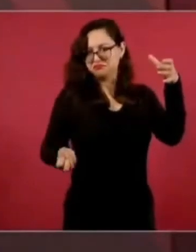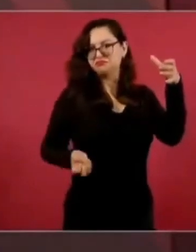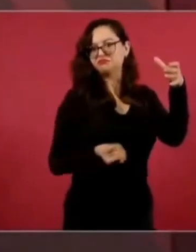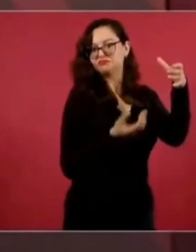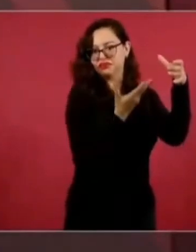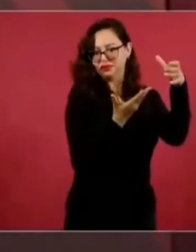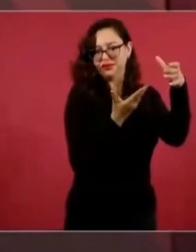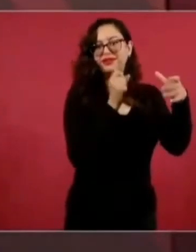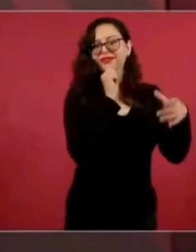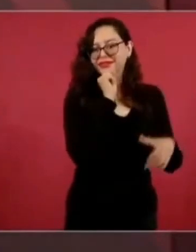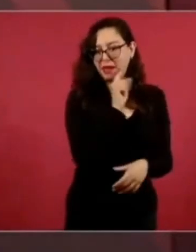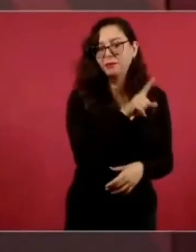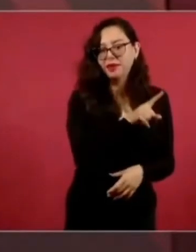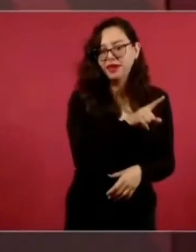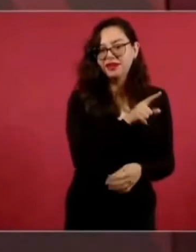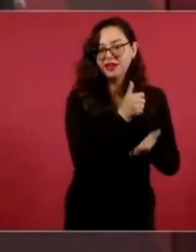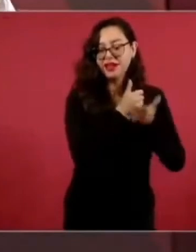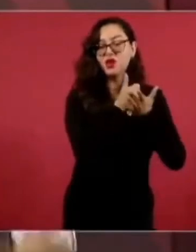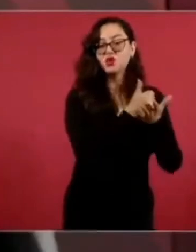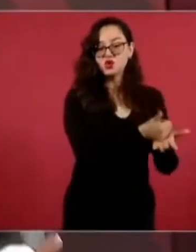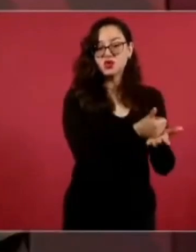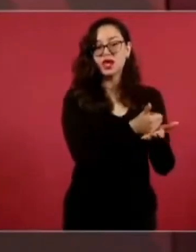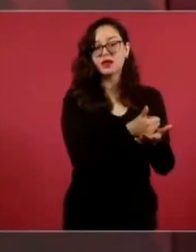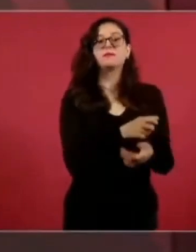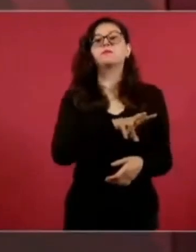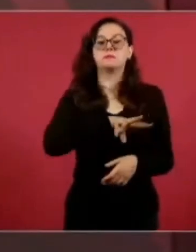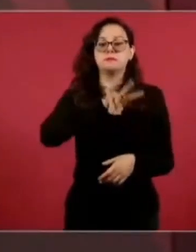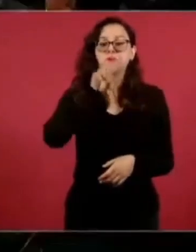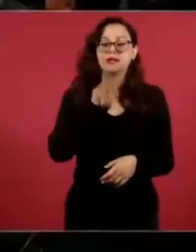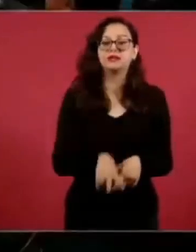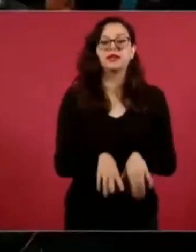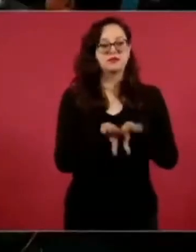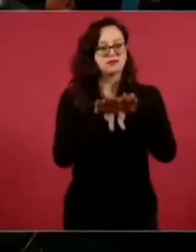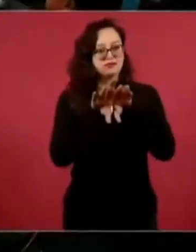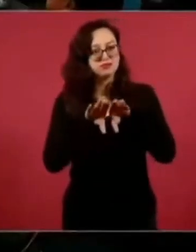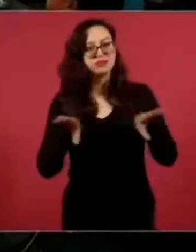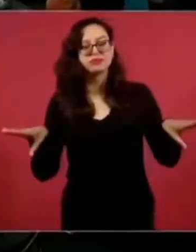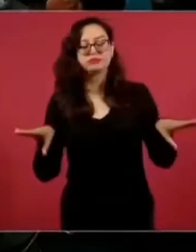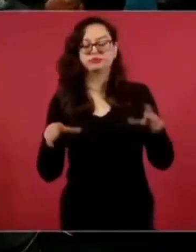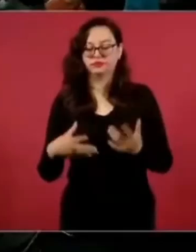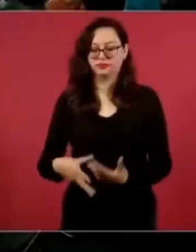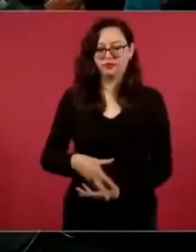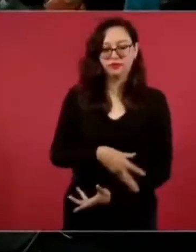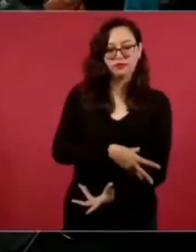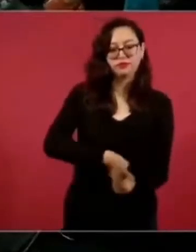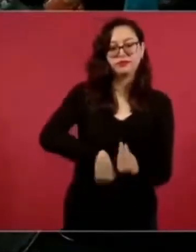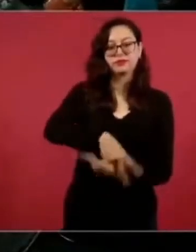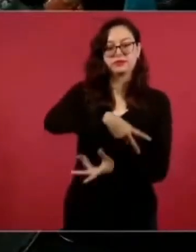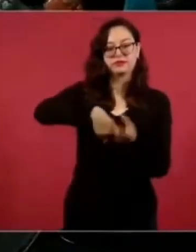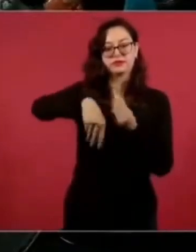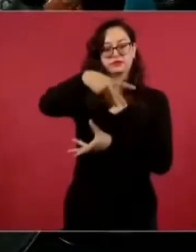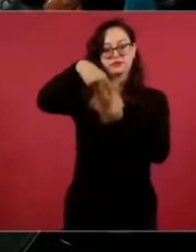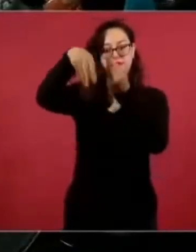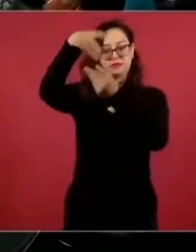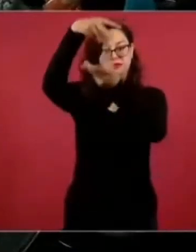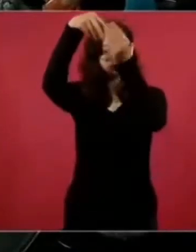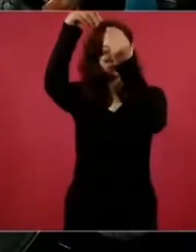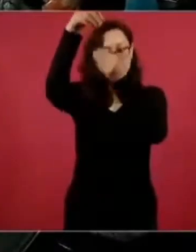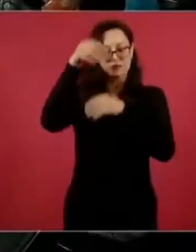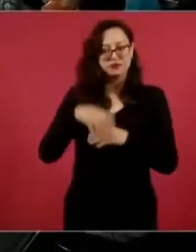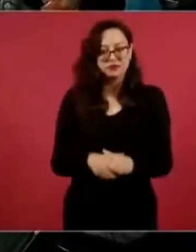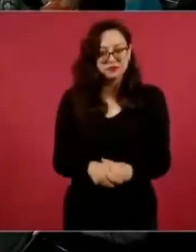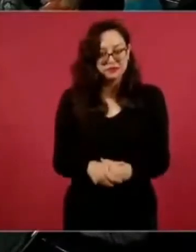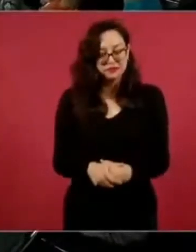los de arriba, que esto sí iba a tener un efecto positivo, porque se iba